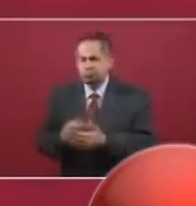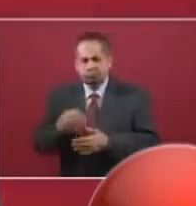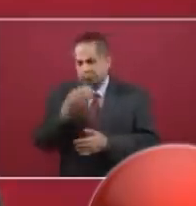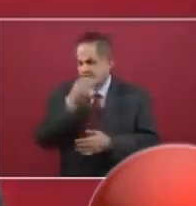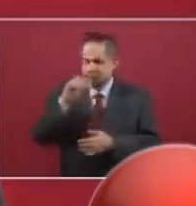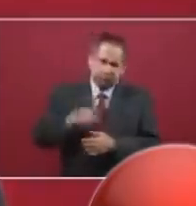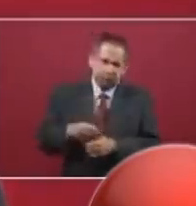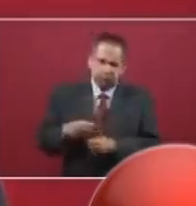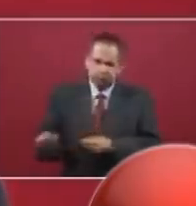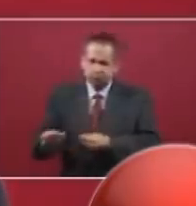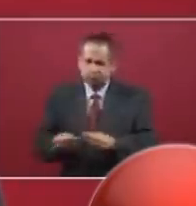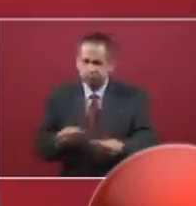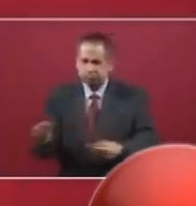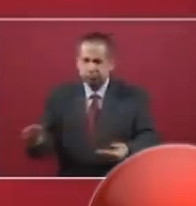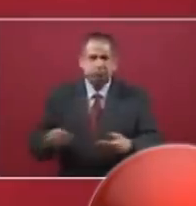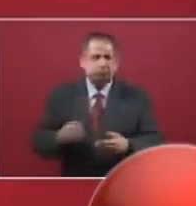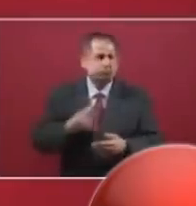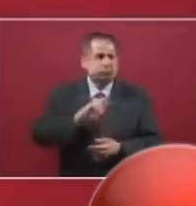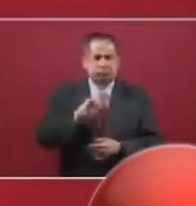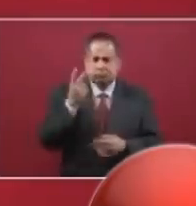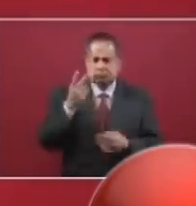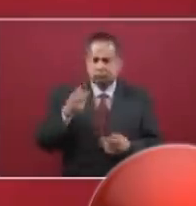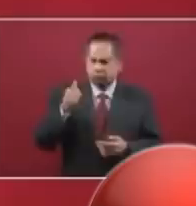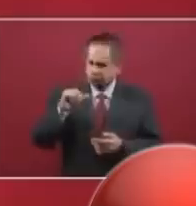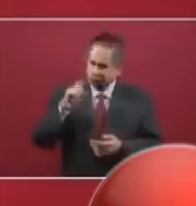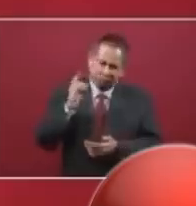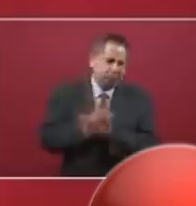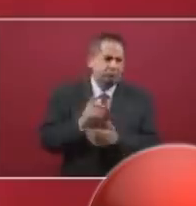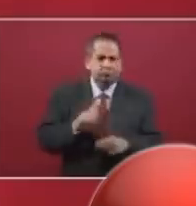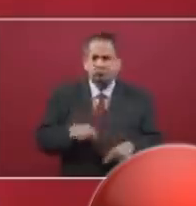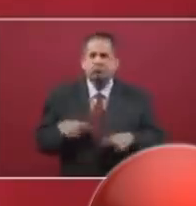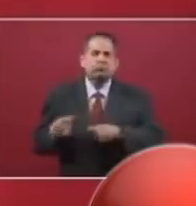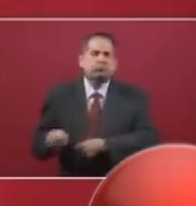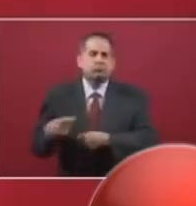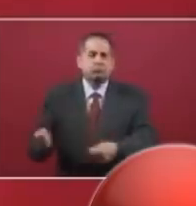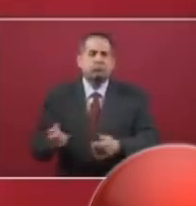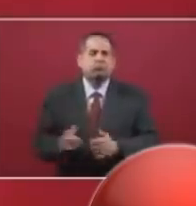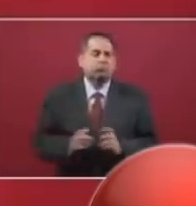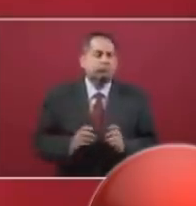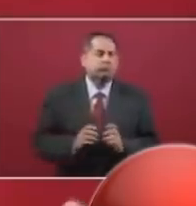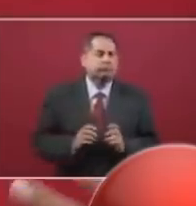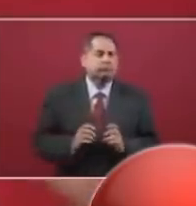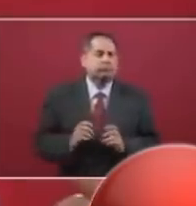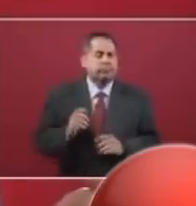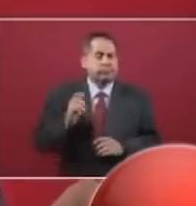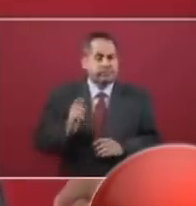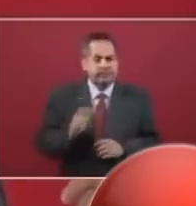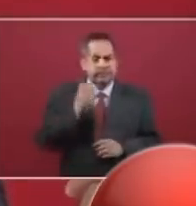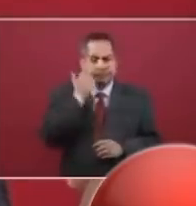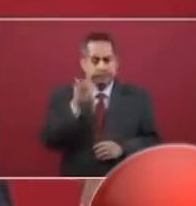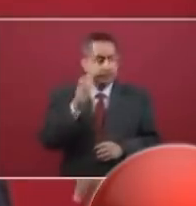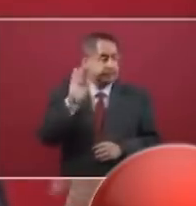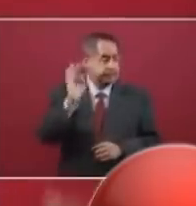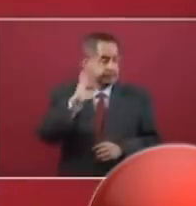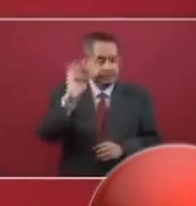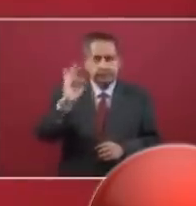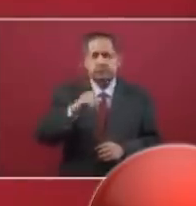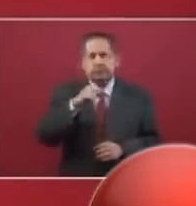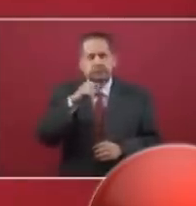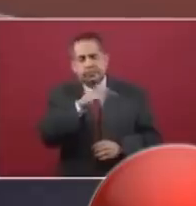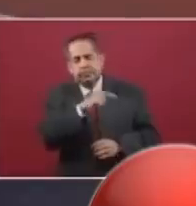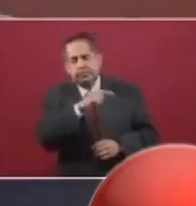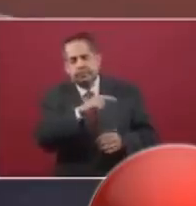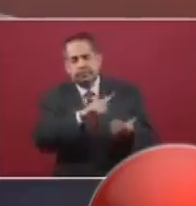expedito, se les va a devolver de inmediato. Queremos que si a un